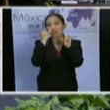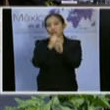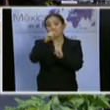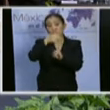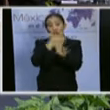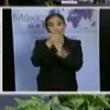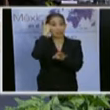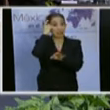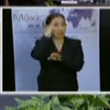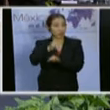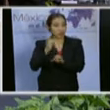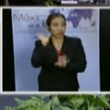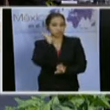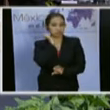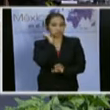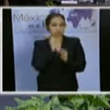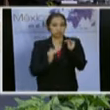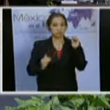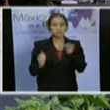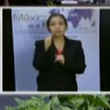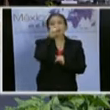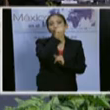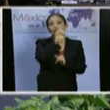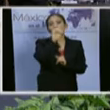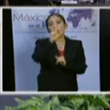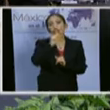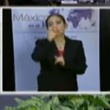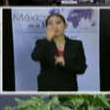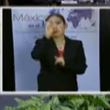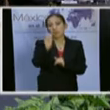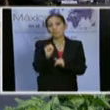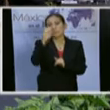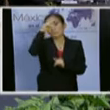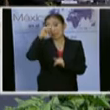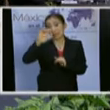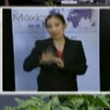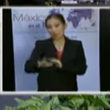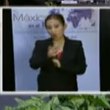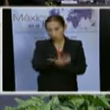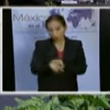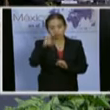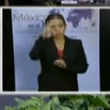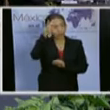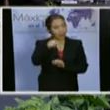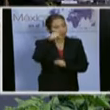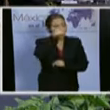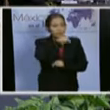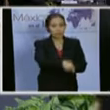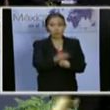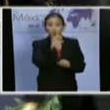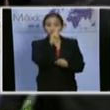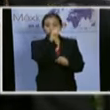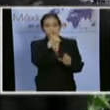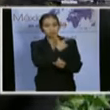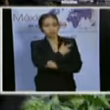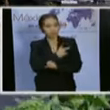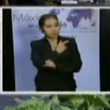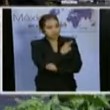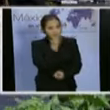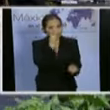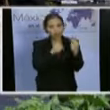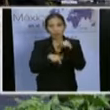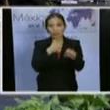la directora ejecutiva de Oxfam México. Así que para nosotros, de verdad, Consuelo, es un gusto